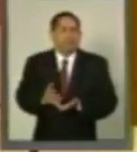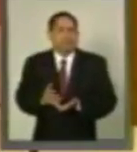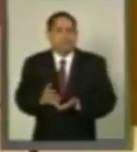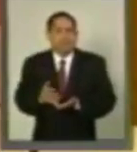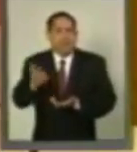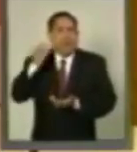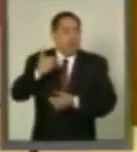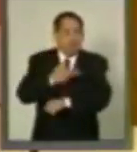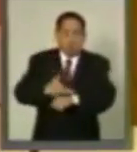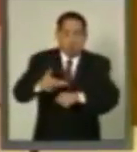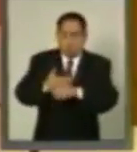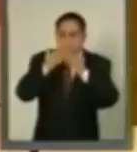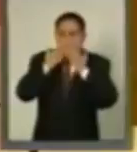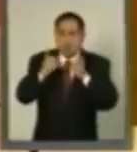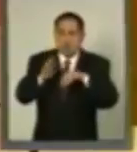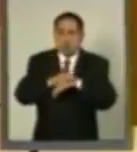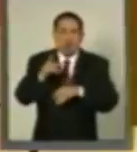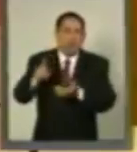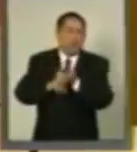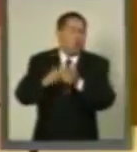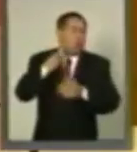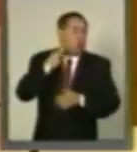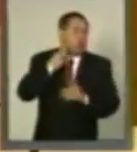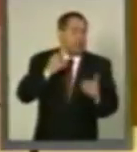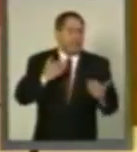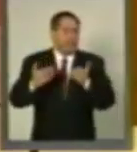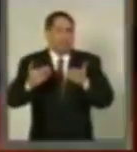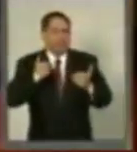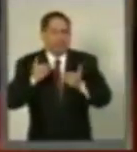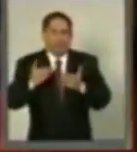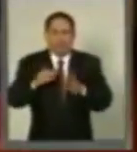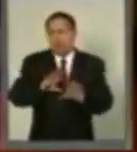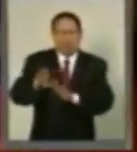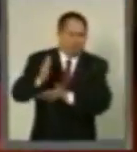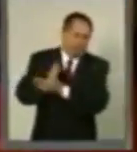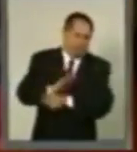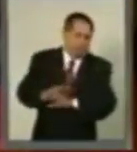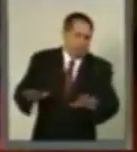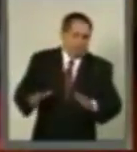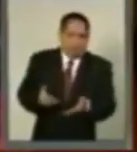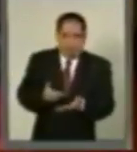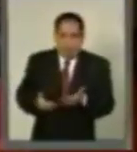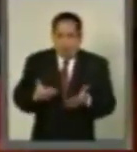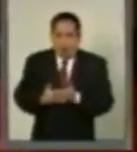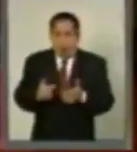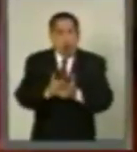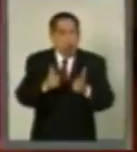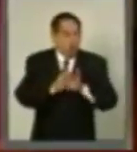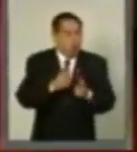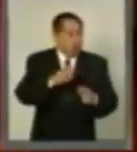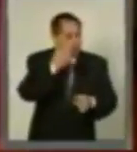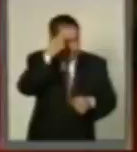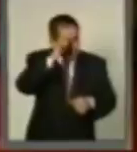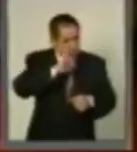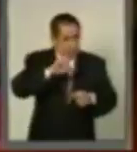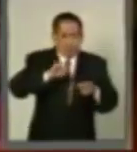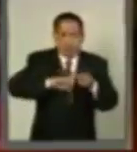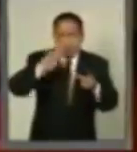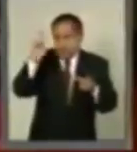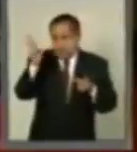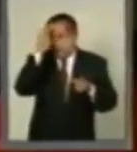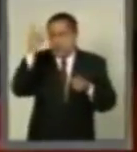este proceso porque estaba totalmente politizado. Hoy hay grupos de especialistas,